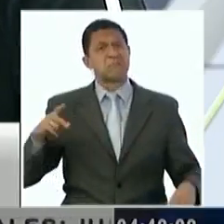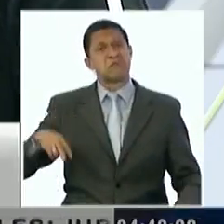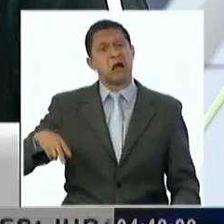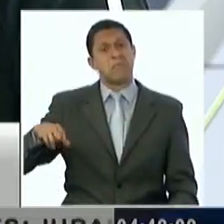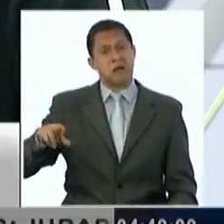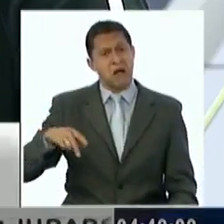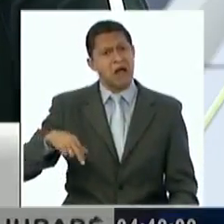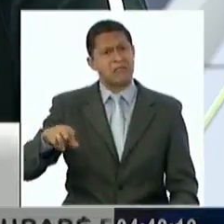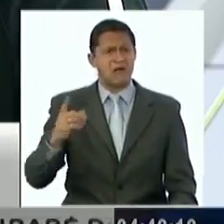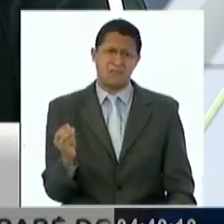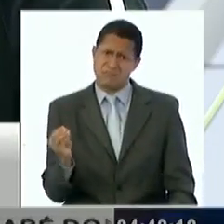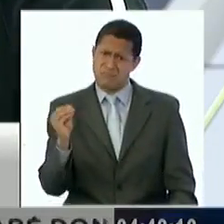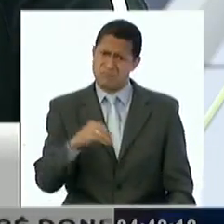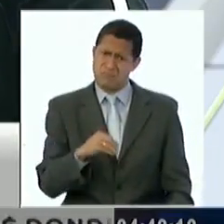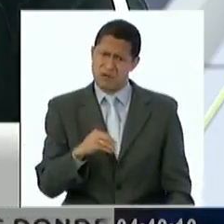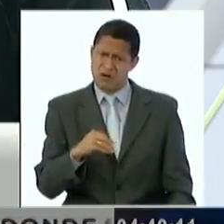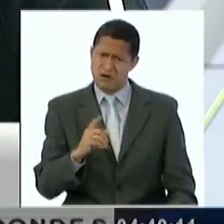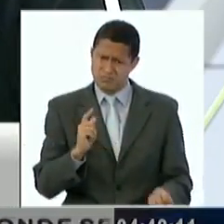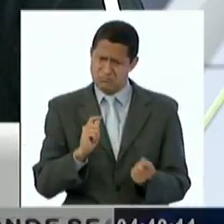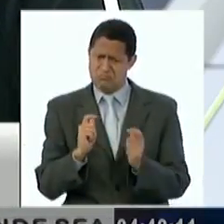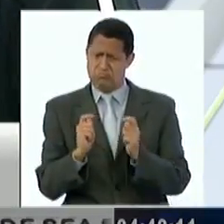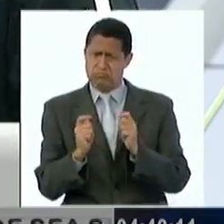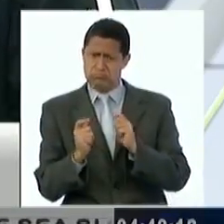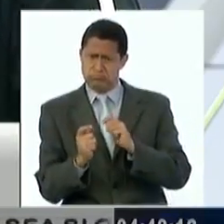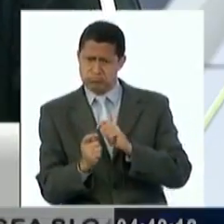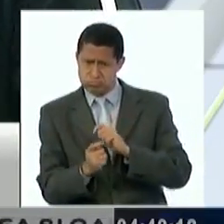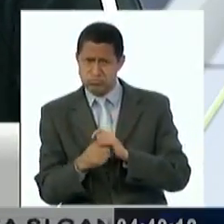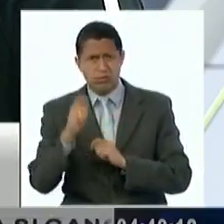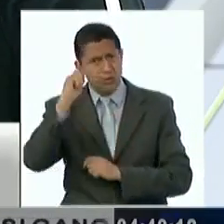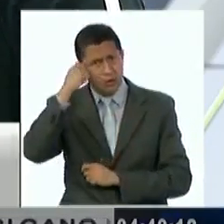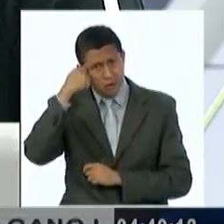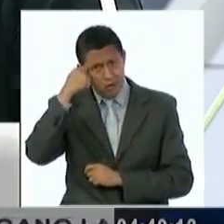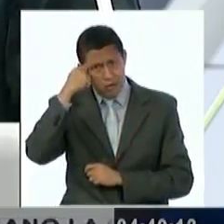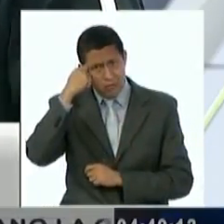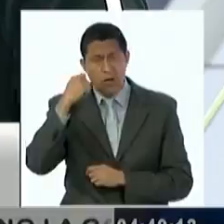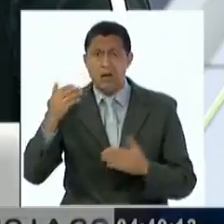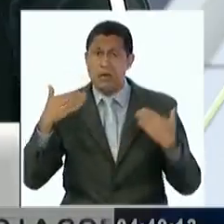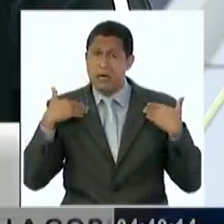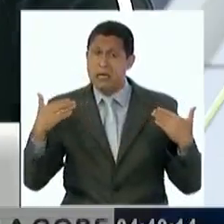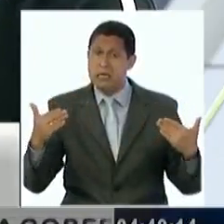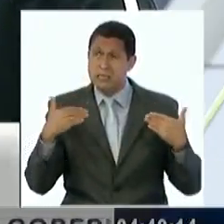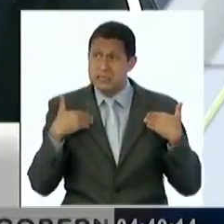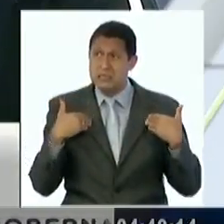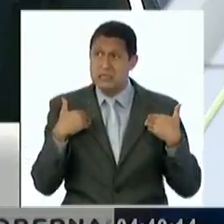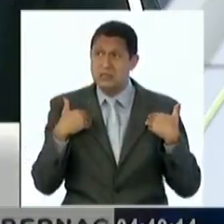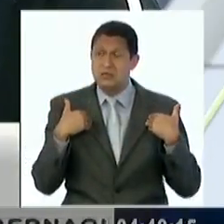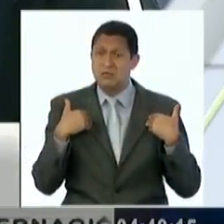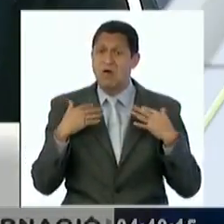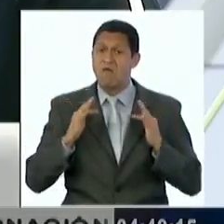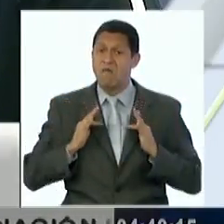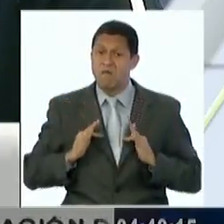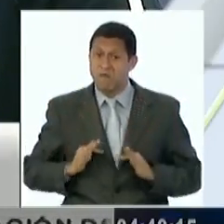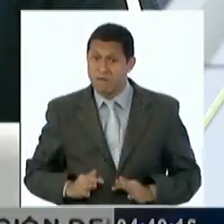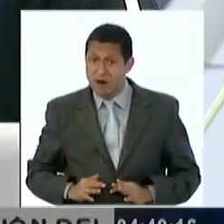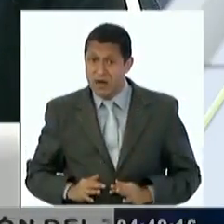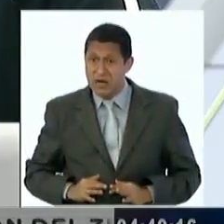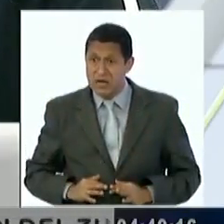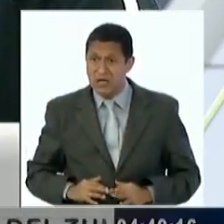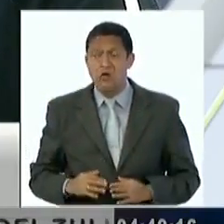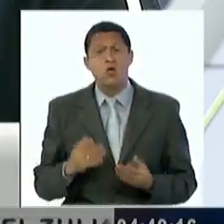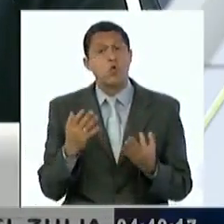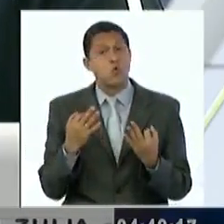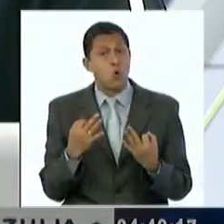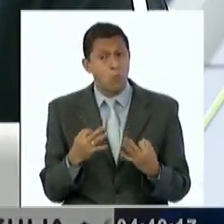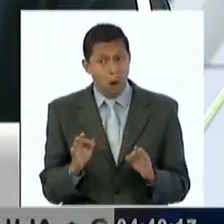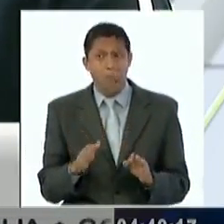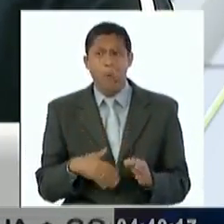ya no está haciendo el efecto de remodelación recordemos que el ejercicio es un estrés fisiológico y que de una manera moderada